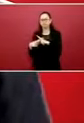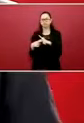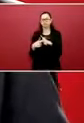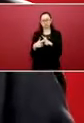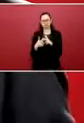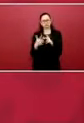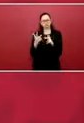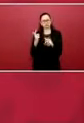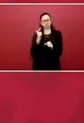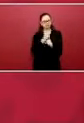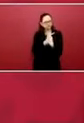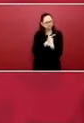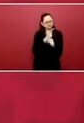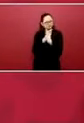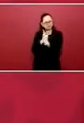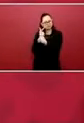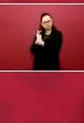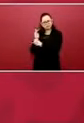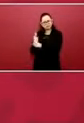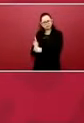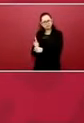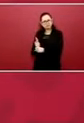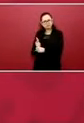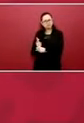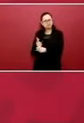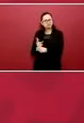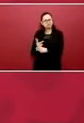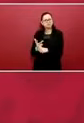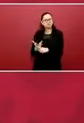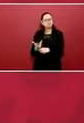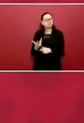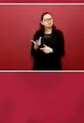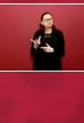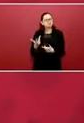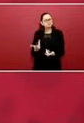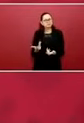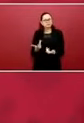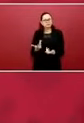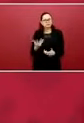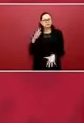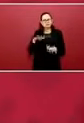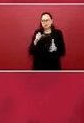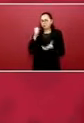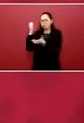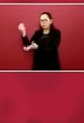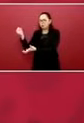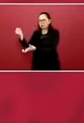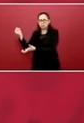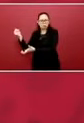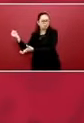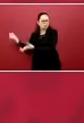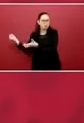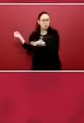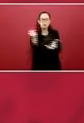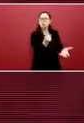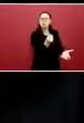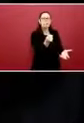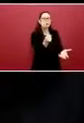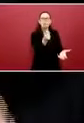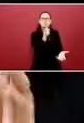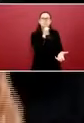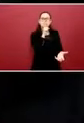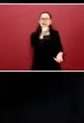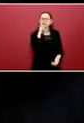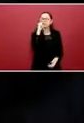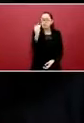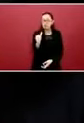de que no se entregaban los fondos completos.